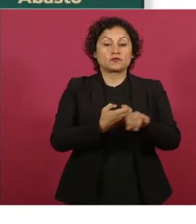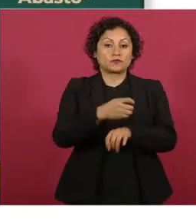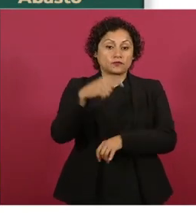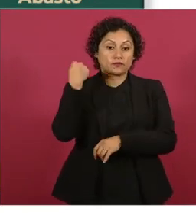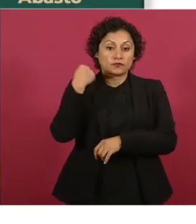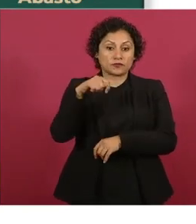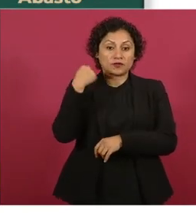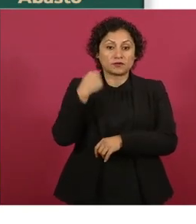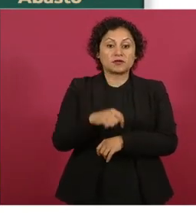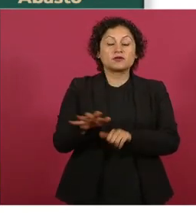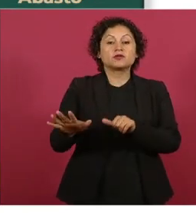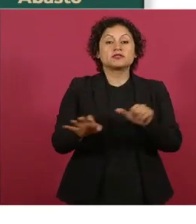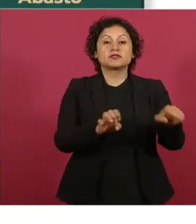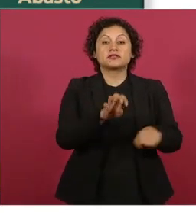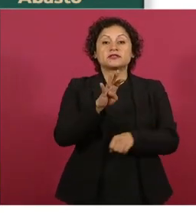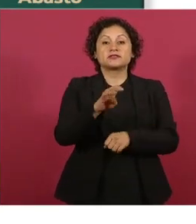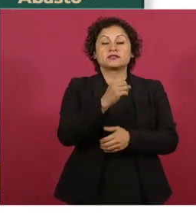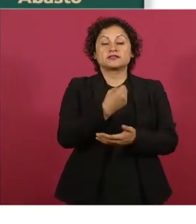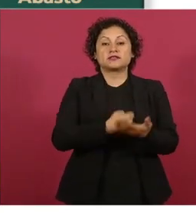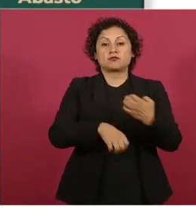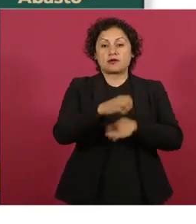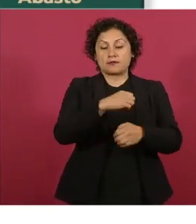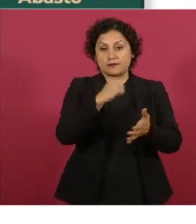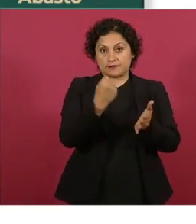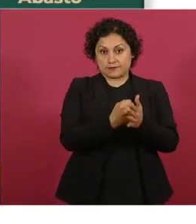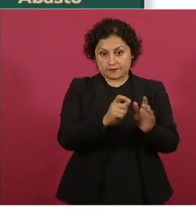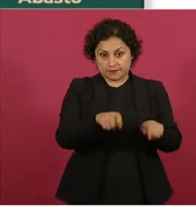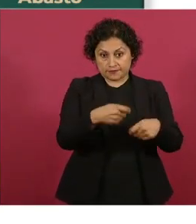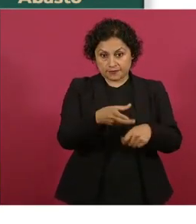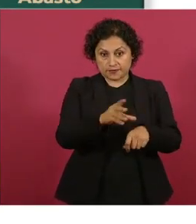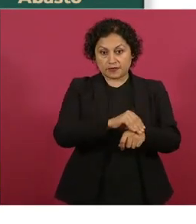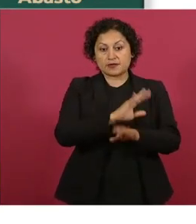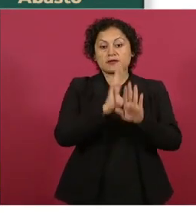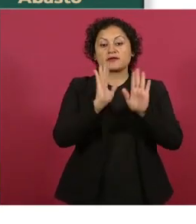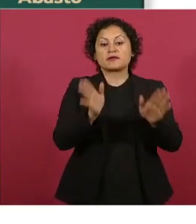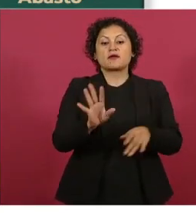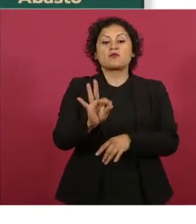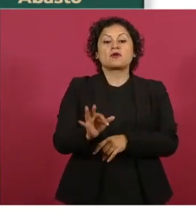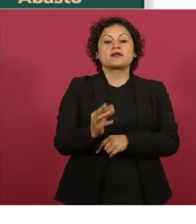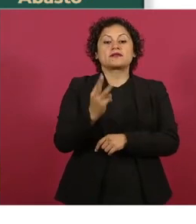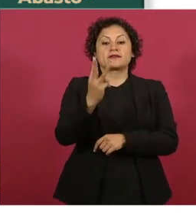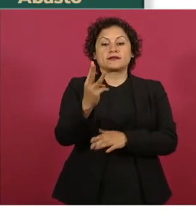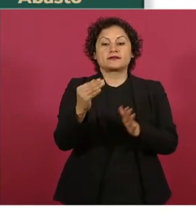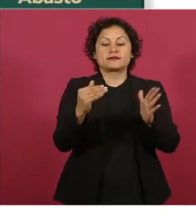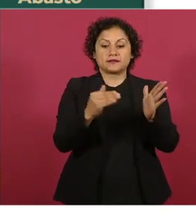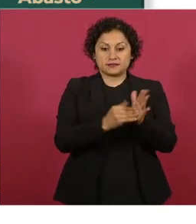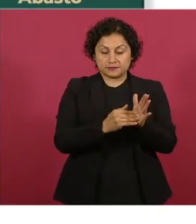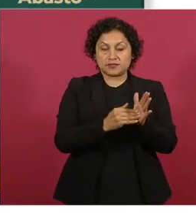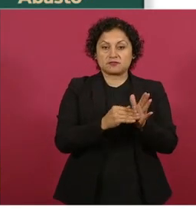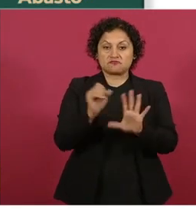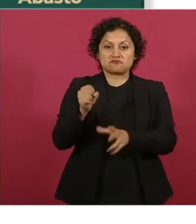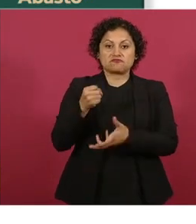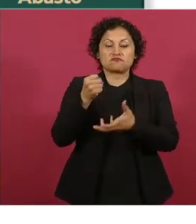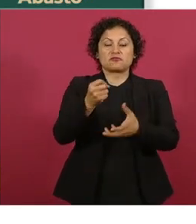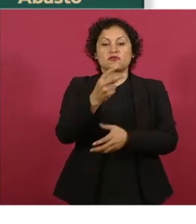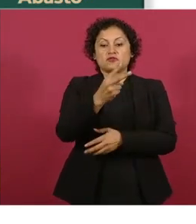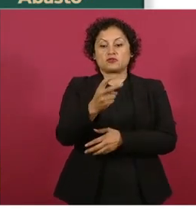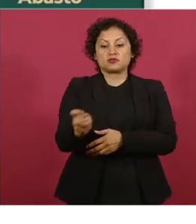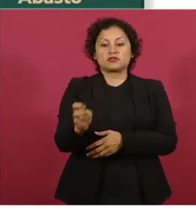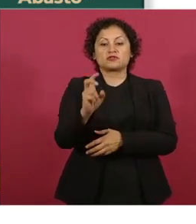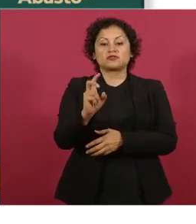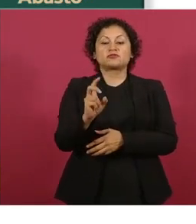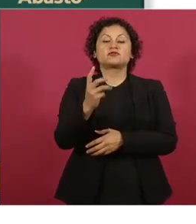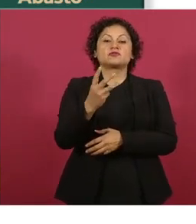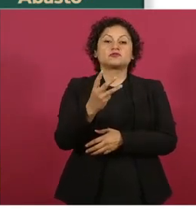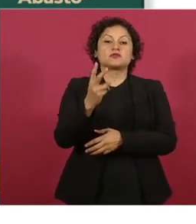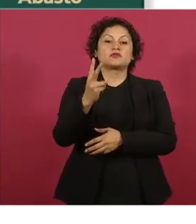claves autorizadas, se han adquirido 43 millones de piezas, una inversión de 2.302 millones de pesos y se han